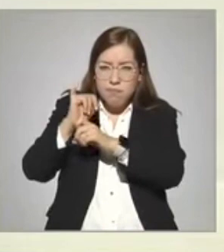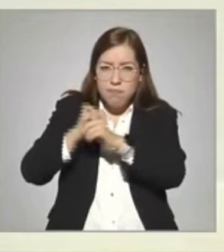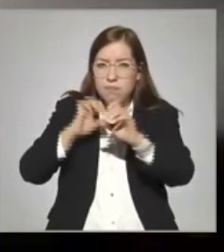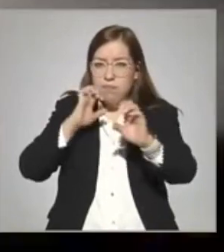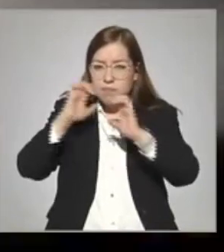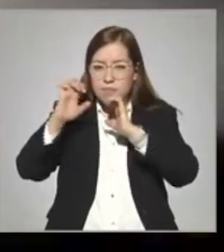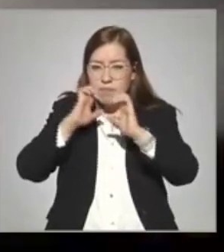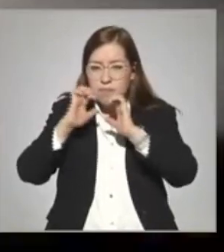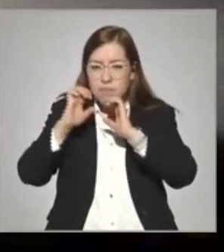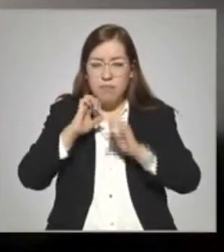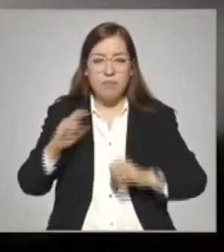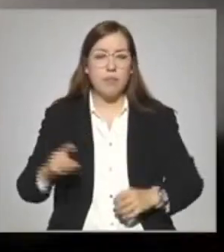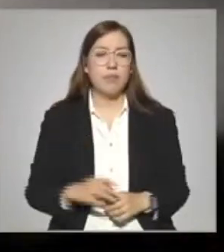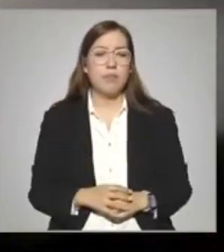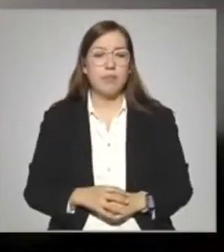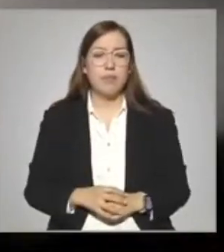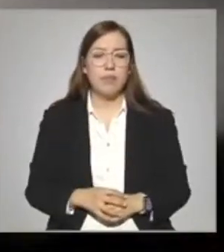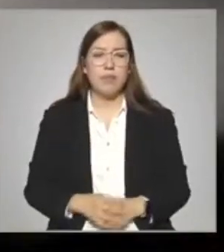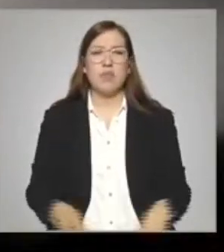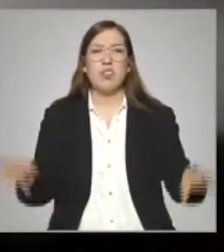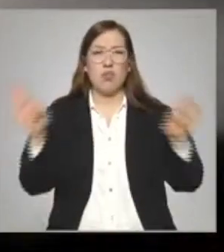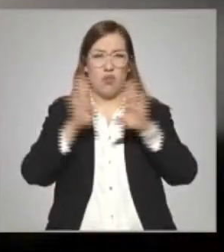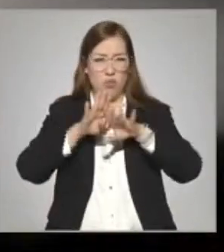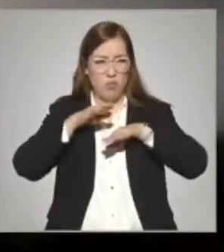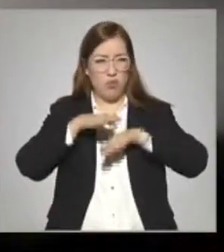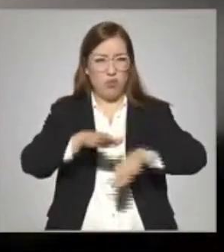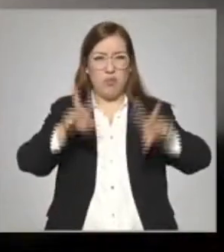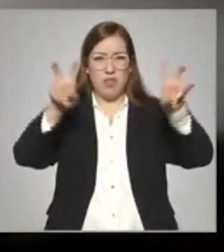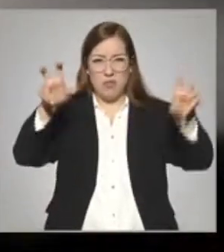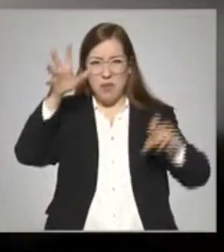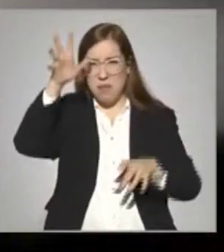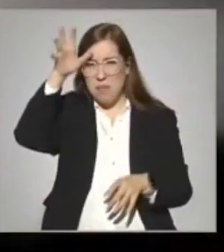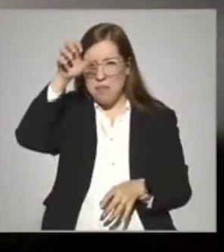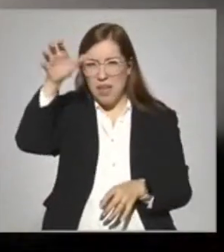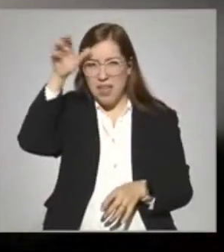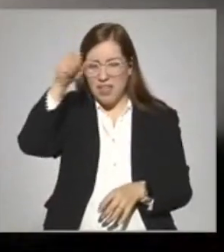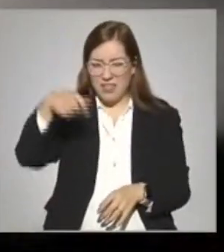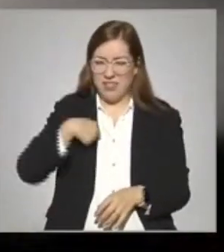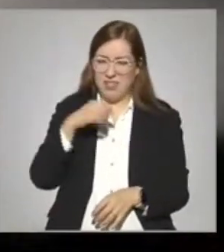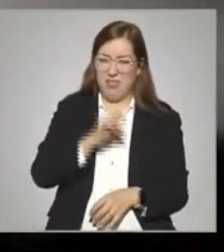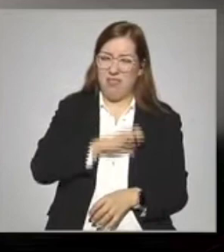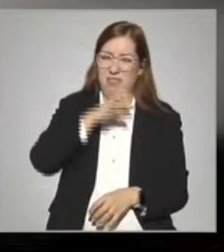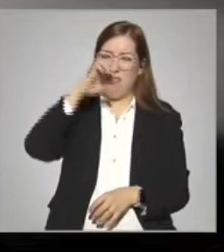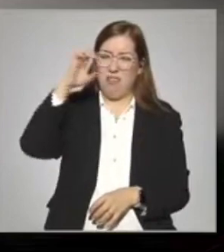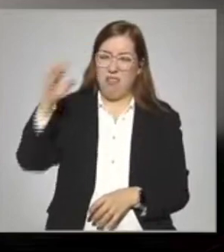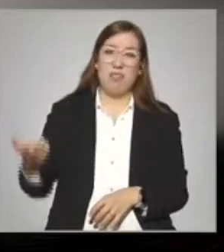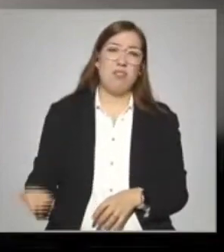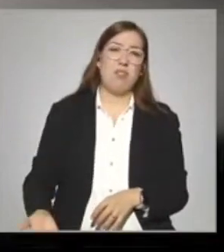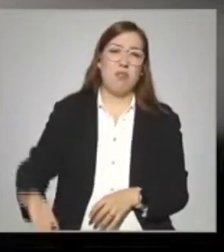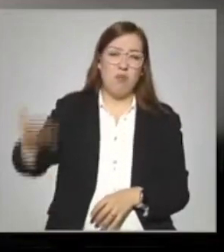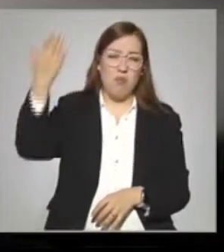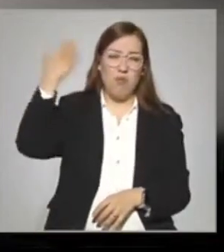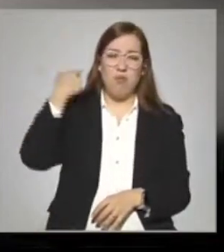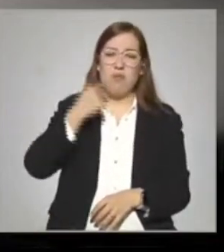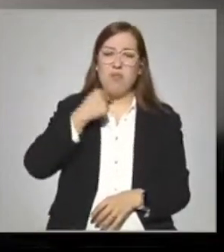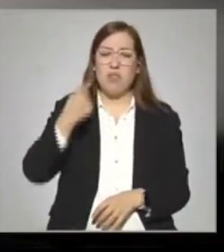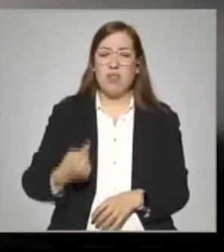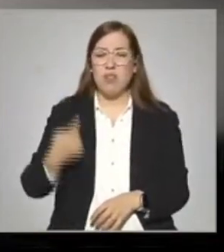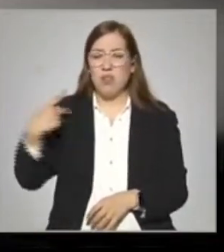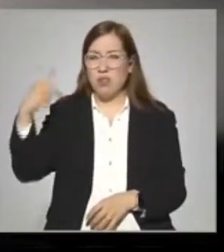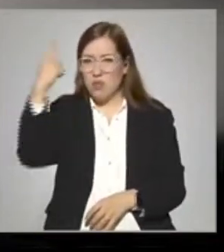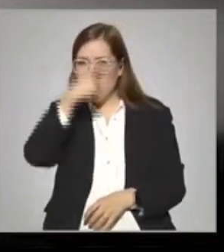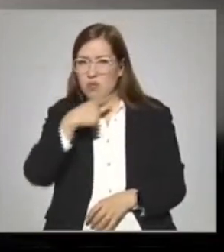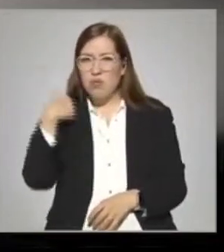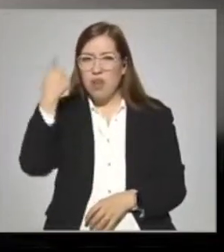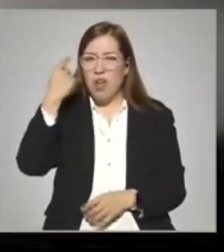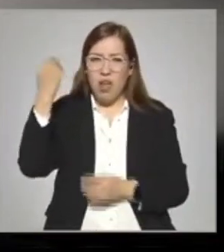asesinato. Sobre los payasos, los detesto desde que era un niño. Sus caras pintadas siempre